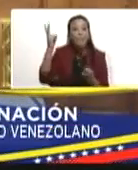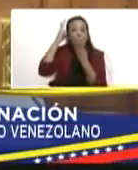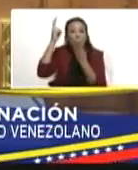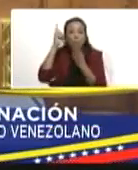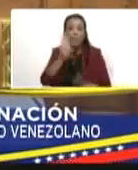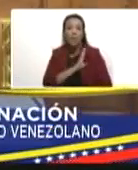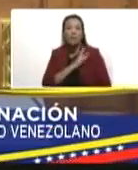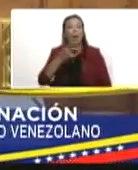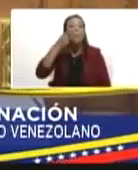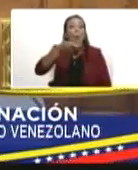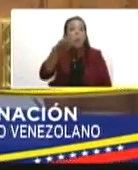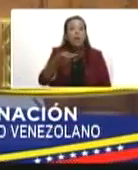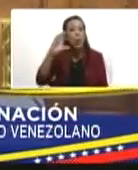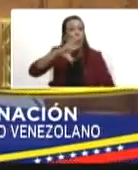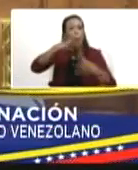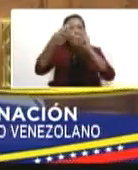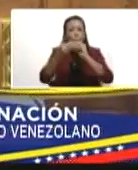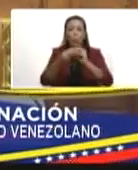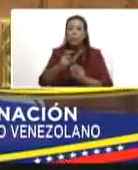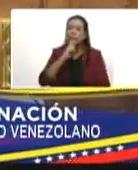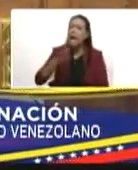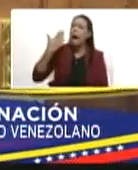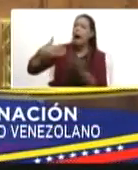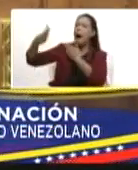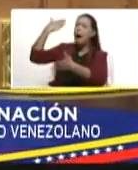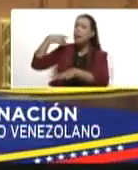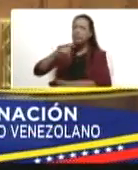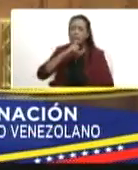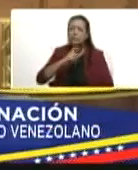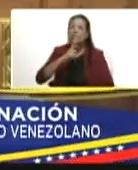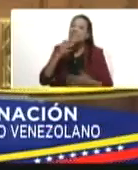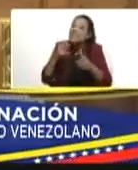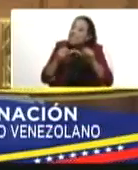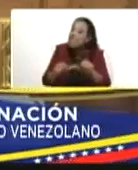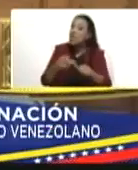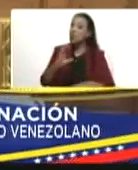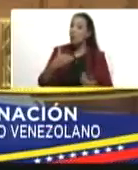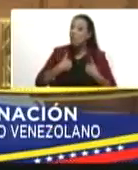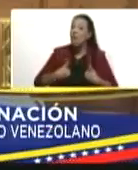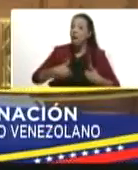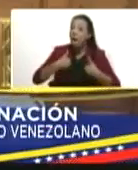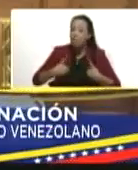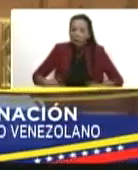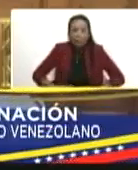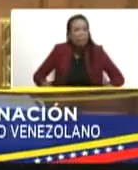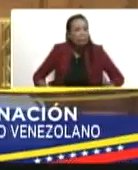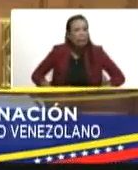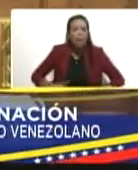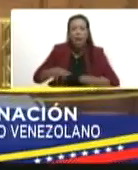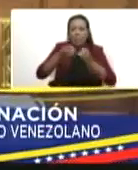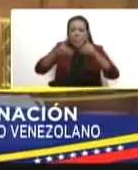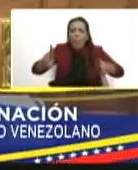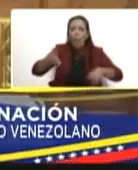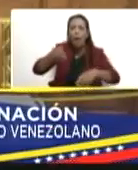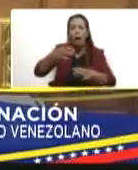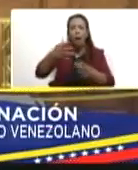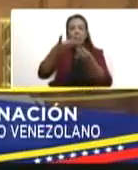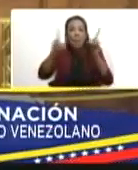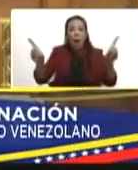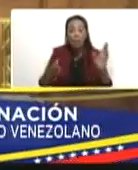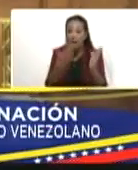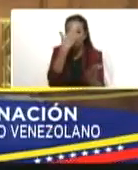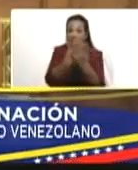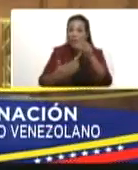partidista en un mundo que sufría y sigue sufriendo el debilitamiento de la Democracia real frente